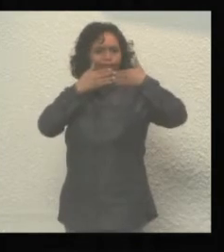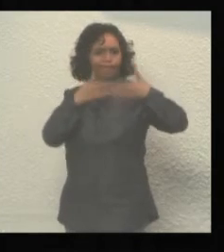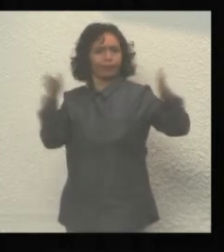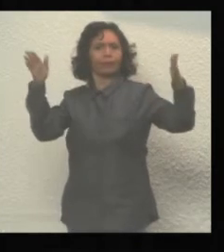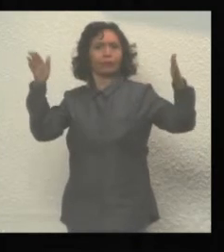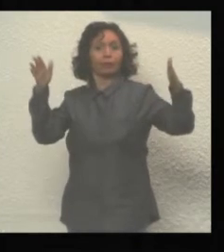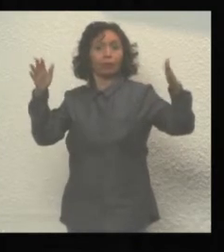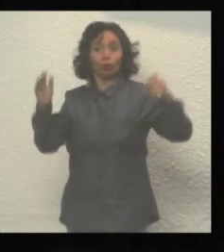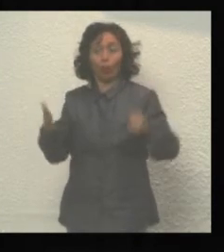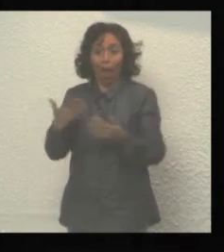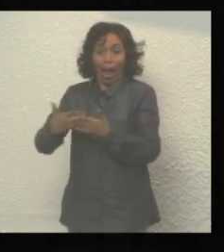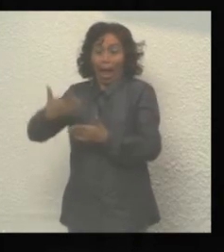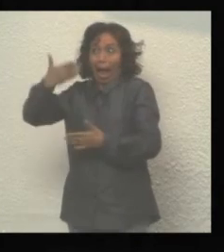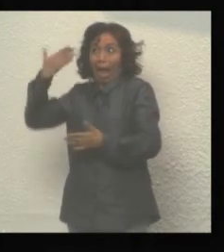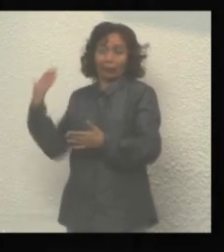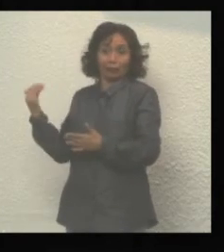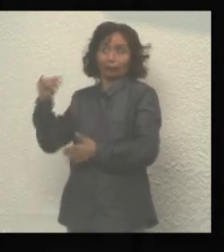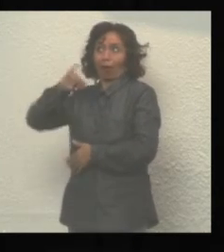en nuestro Estado.